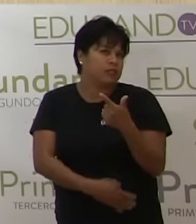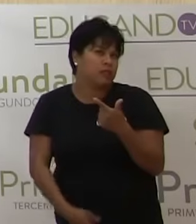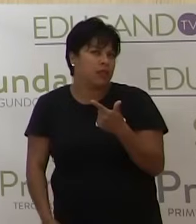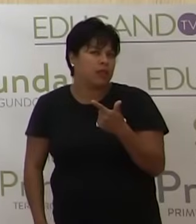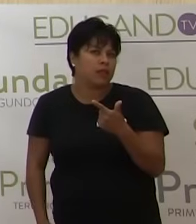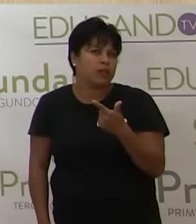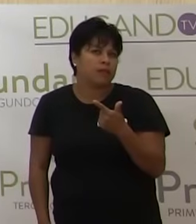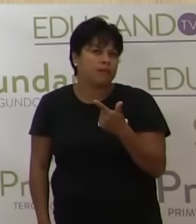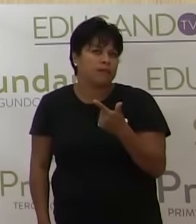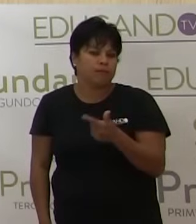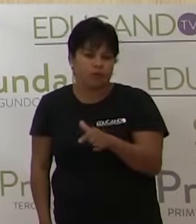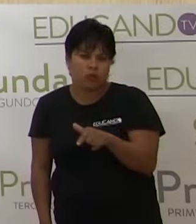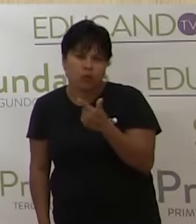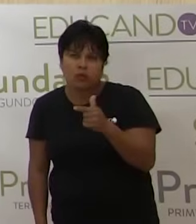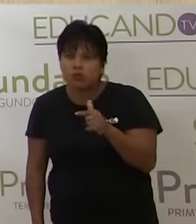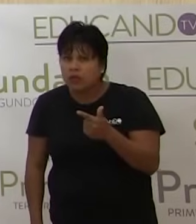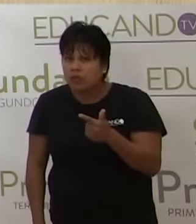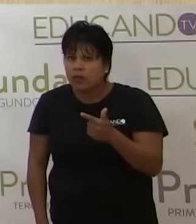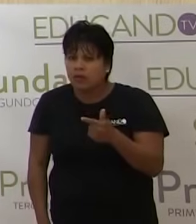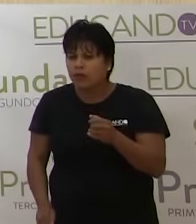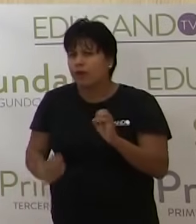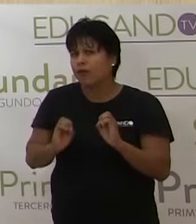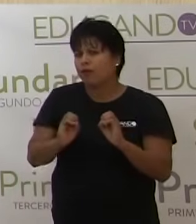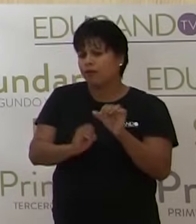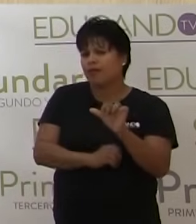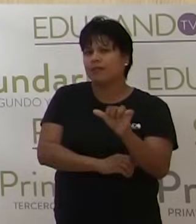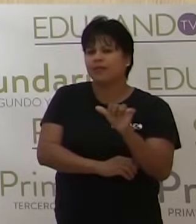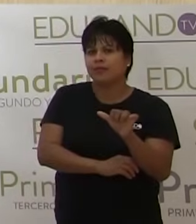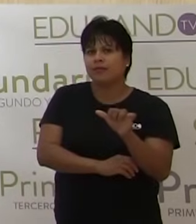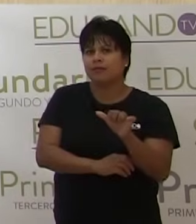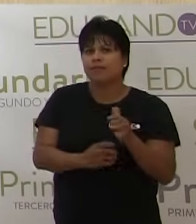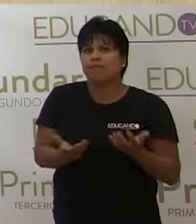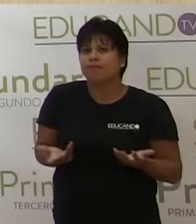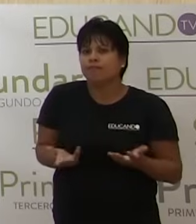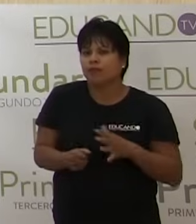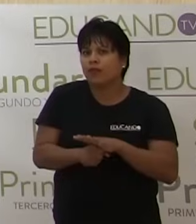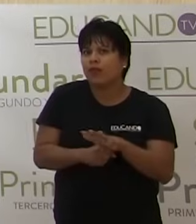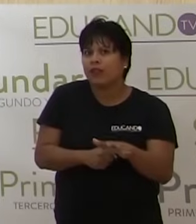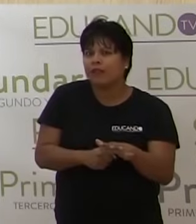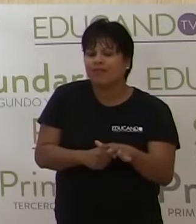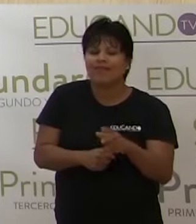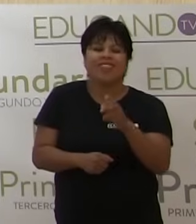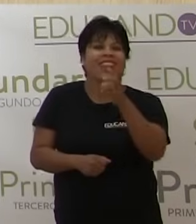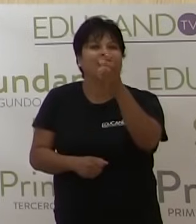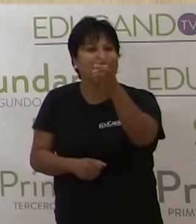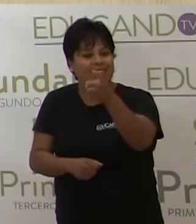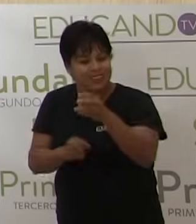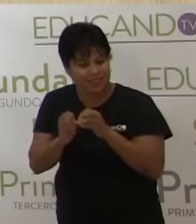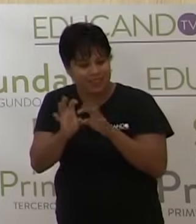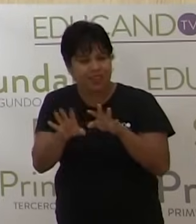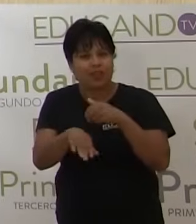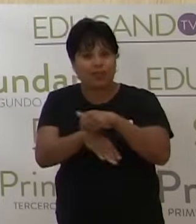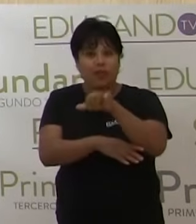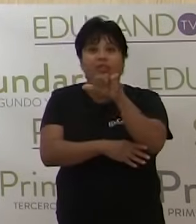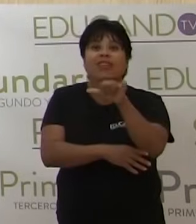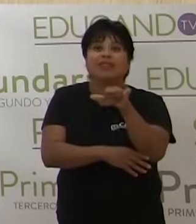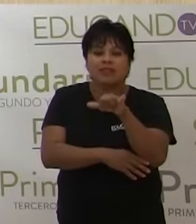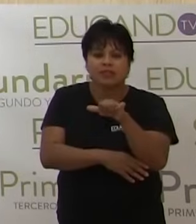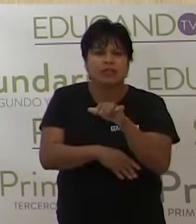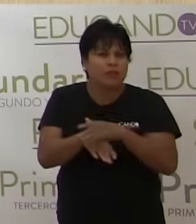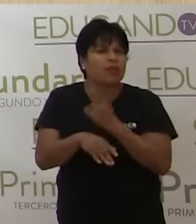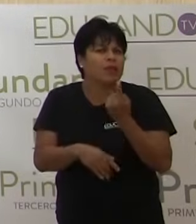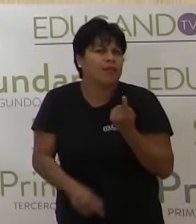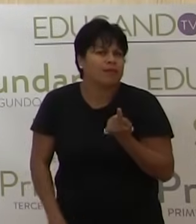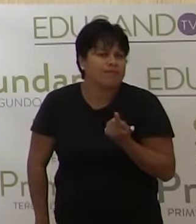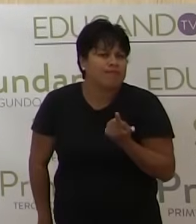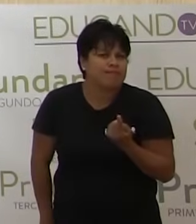siete será el 12 o el 16 claro el 16 Me puedes decir por